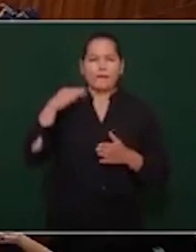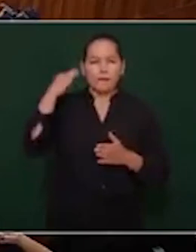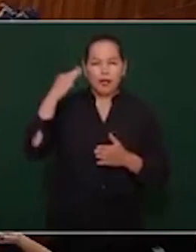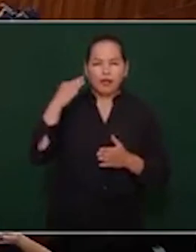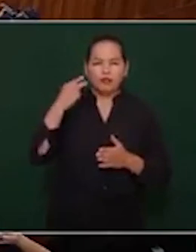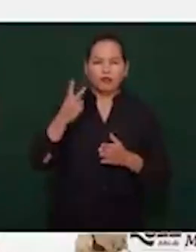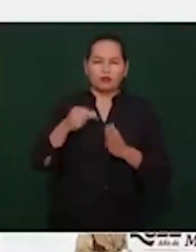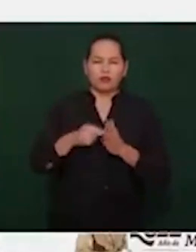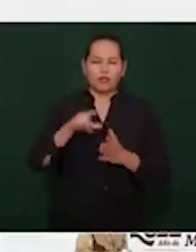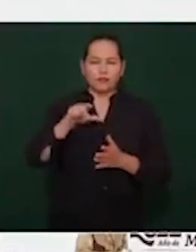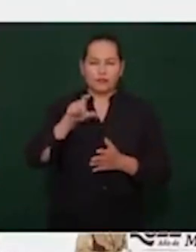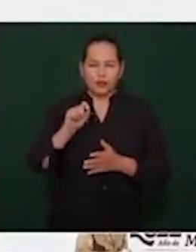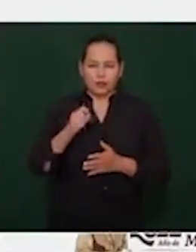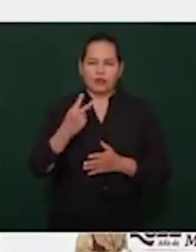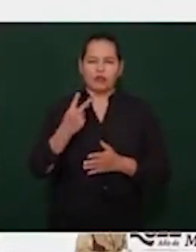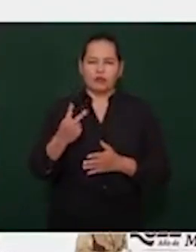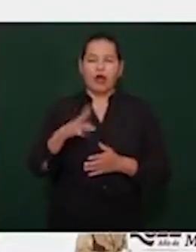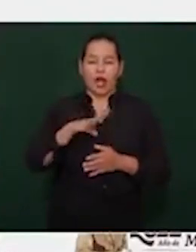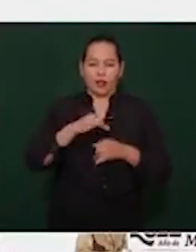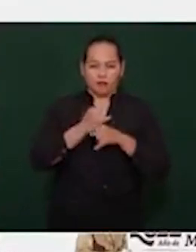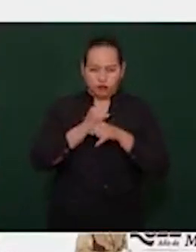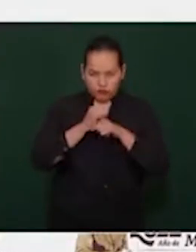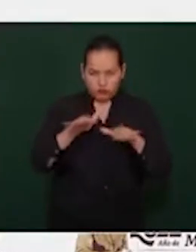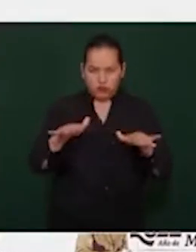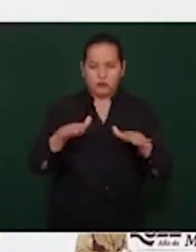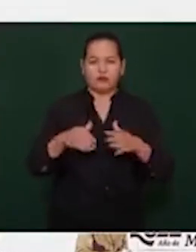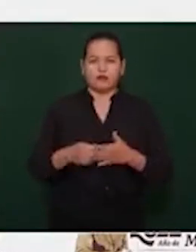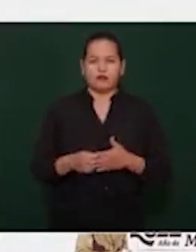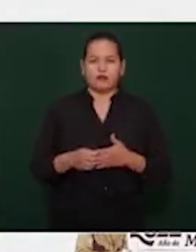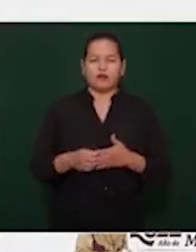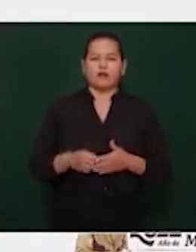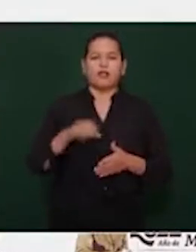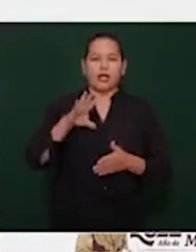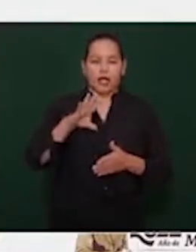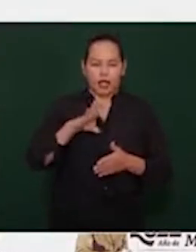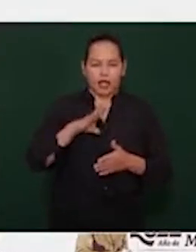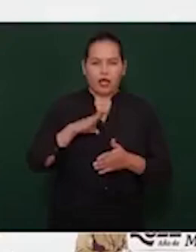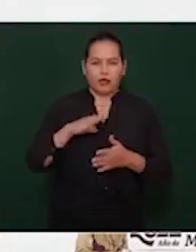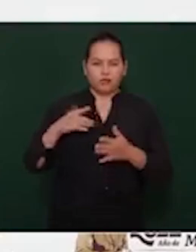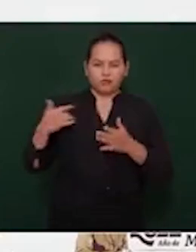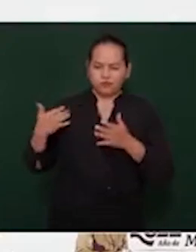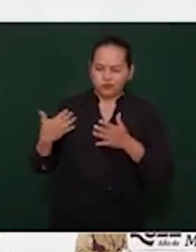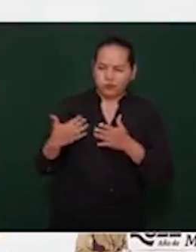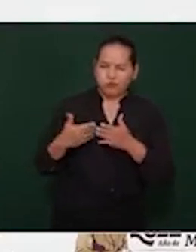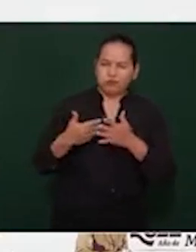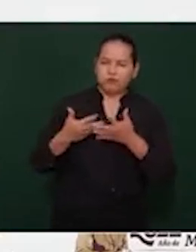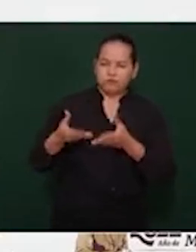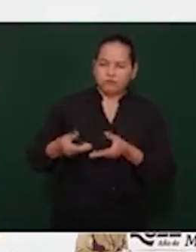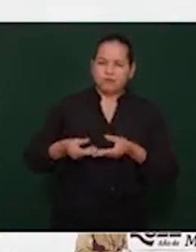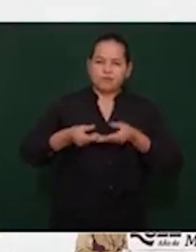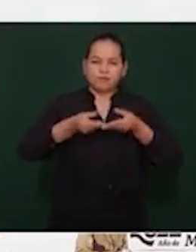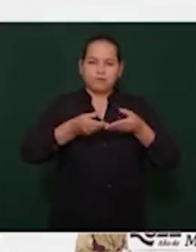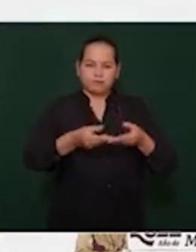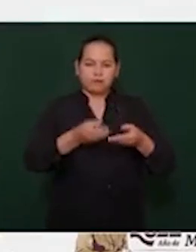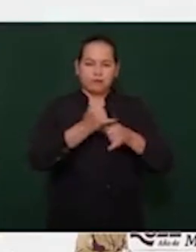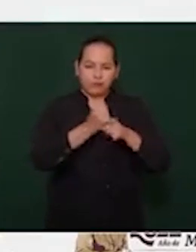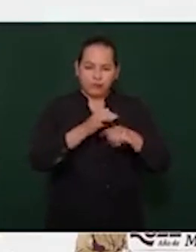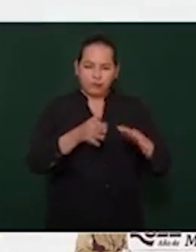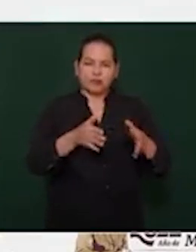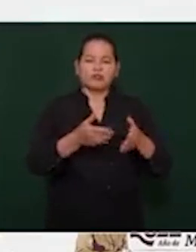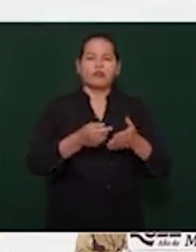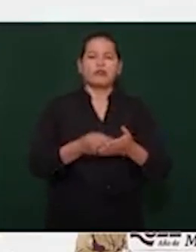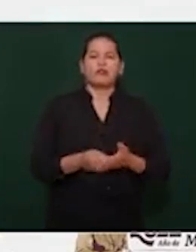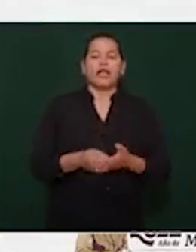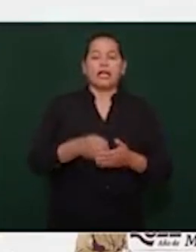esta información es la información que tiene recopilada el Secretariado Ejecutivo del Sistema Nacional